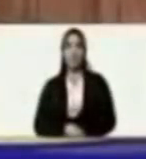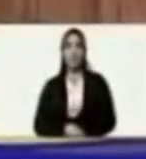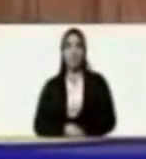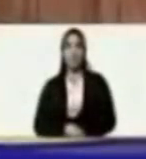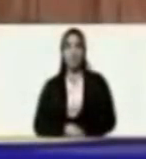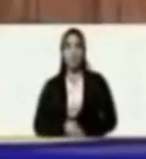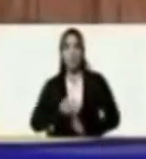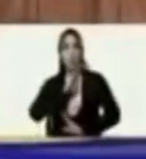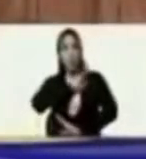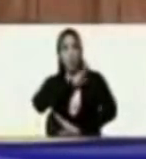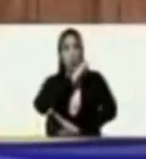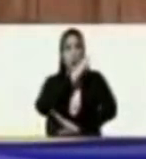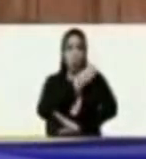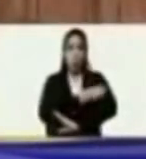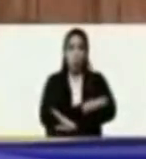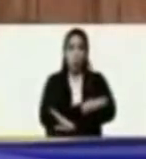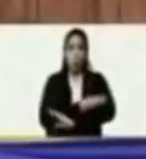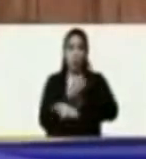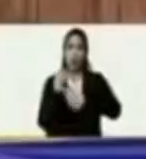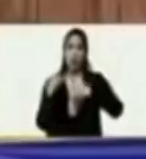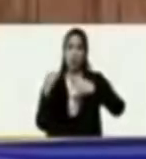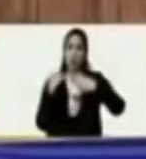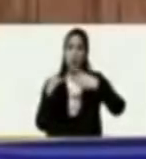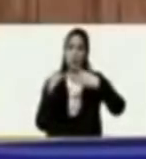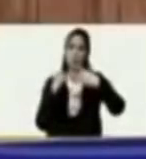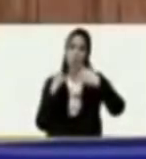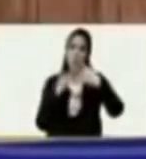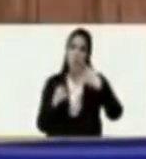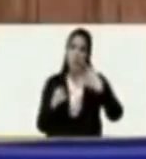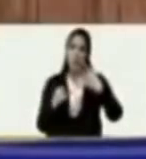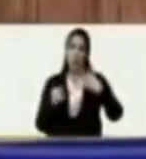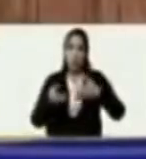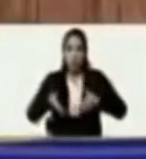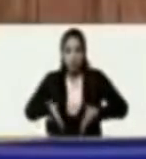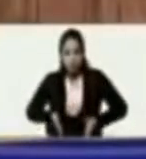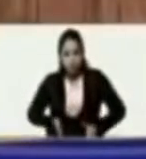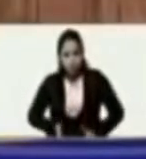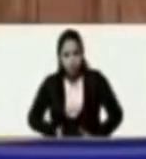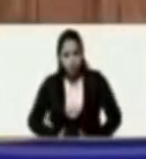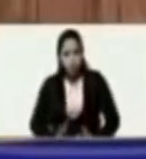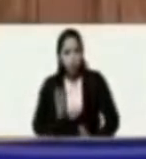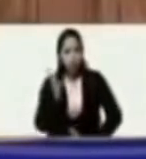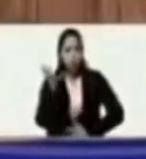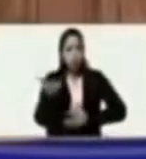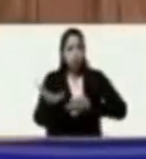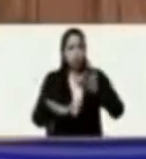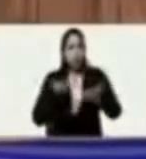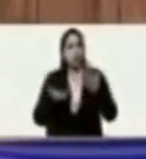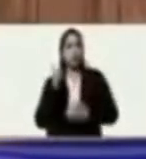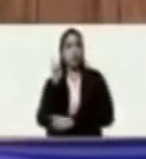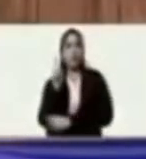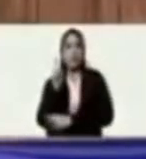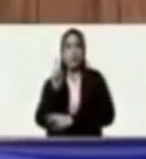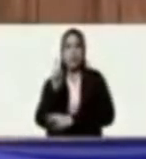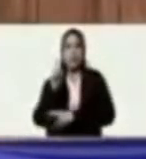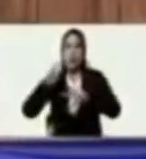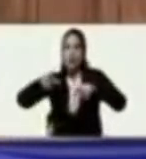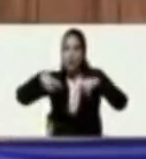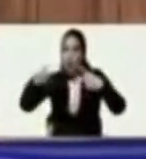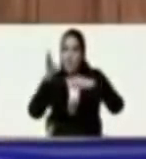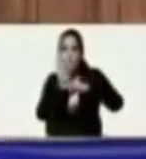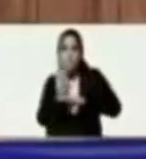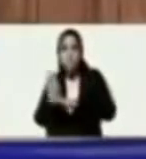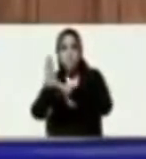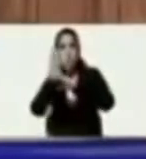el fortalecimiento de las herramientas que han nacido al calor de la necesidad de innovar para proteger a